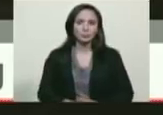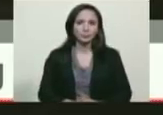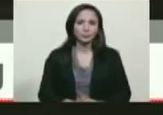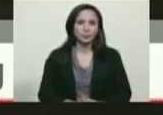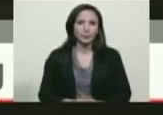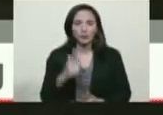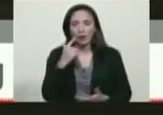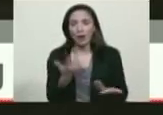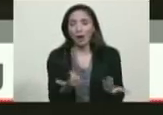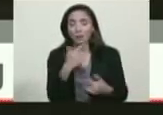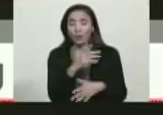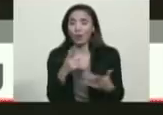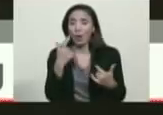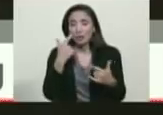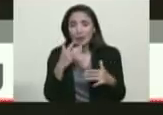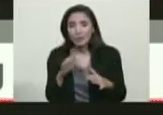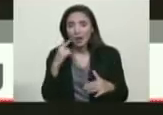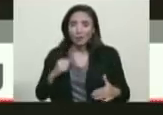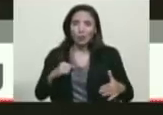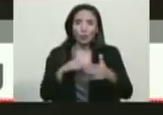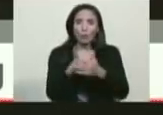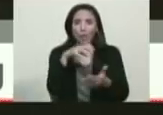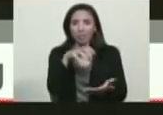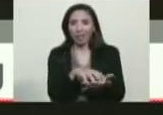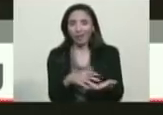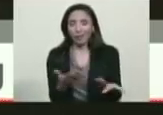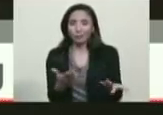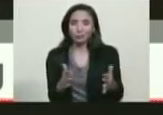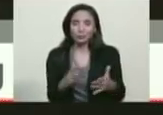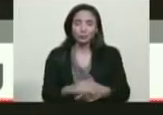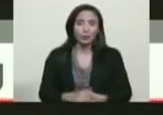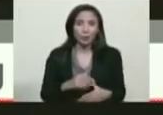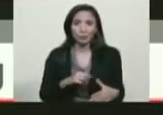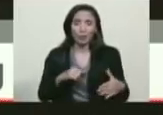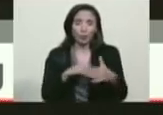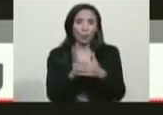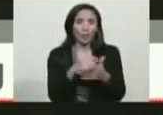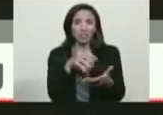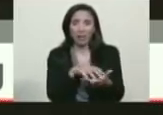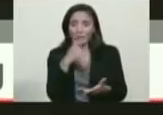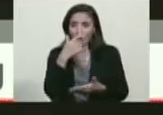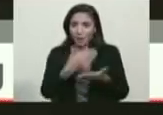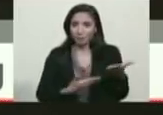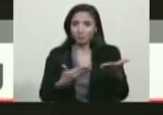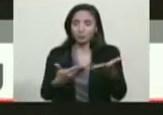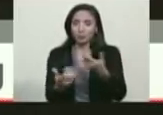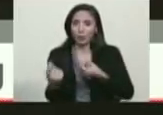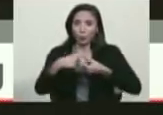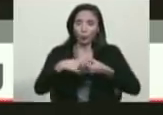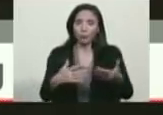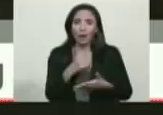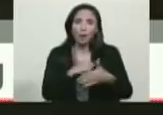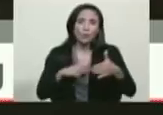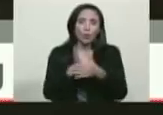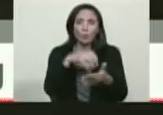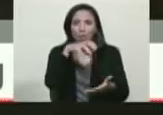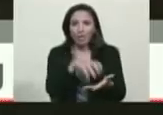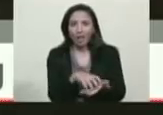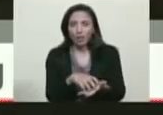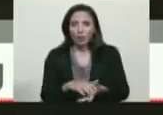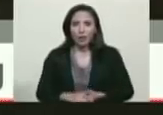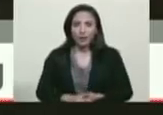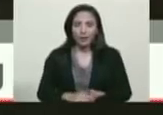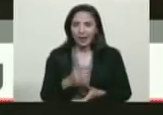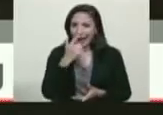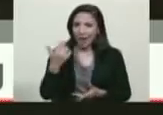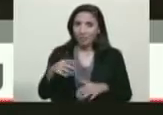evidenciando intenciones golpistas, pues en similares circunstancias a las consideradas en el documento contentivo del golpe de Estado